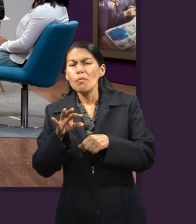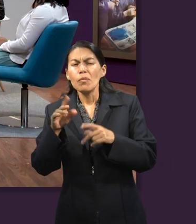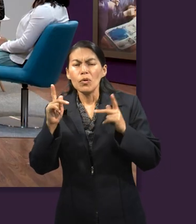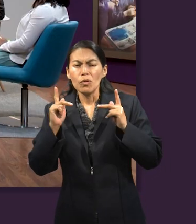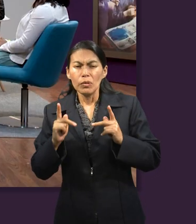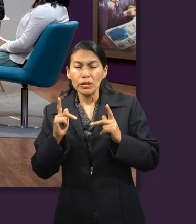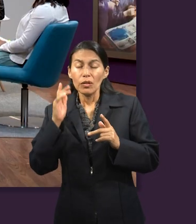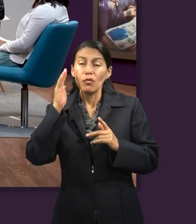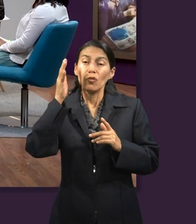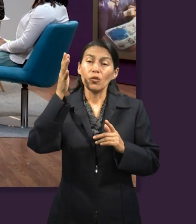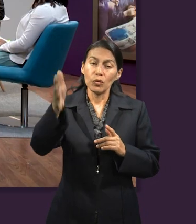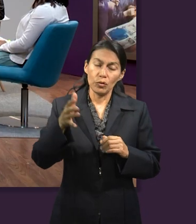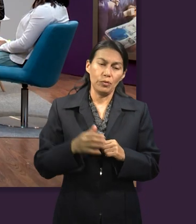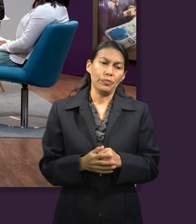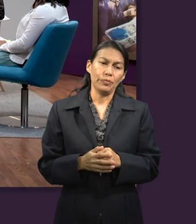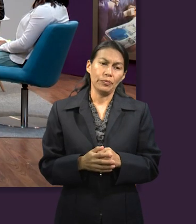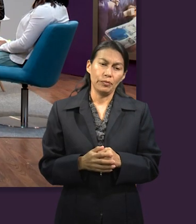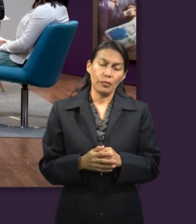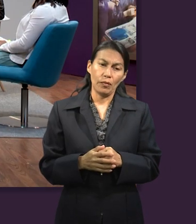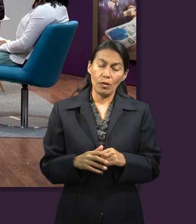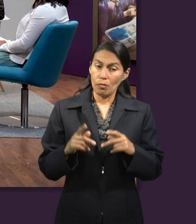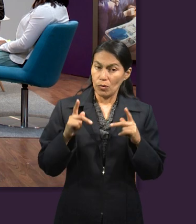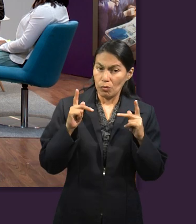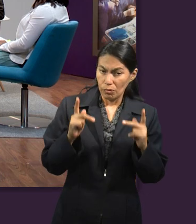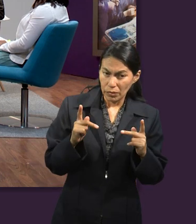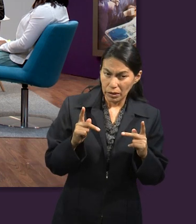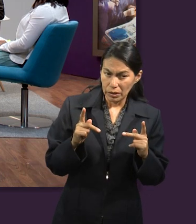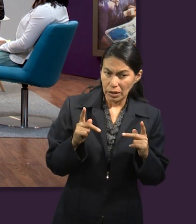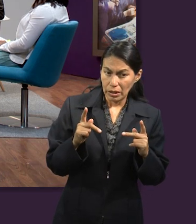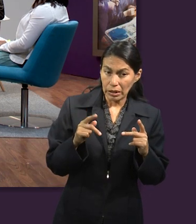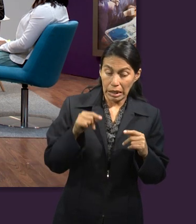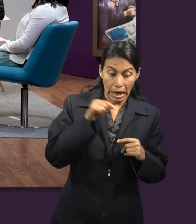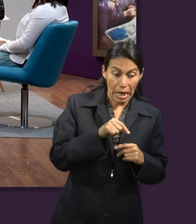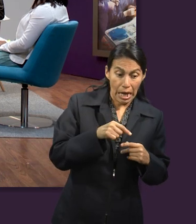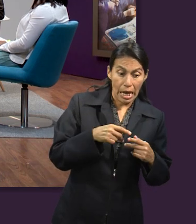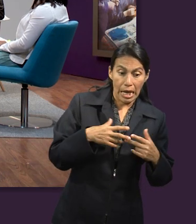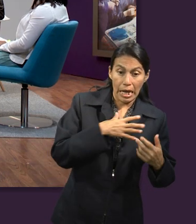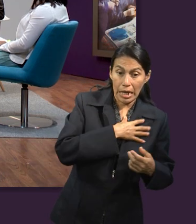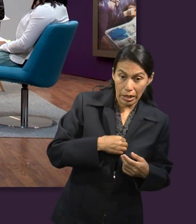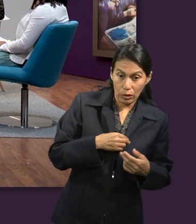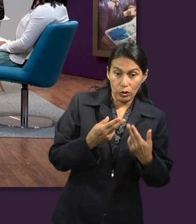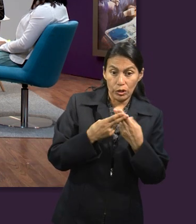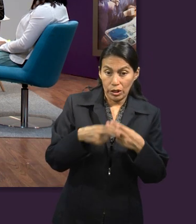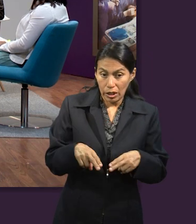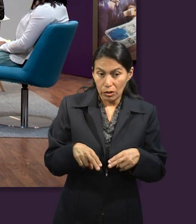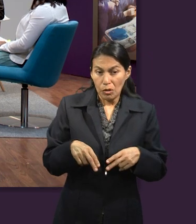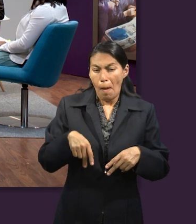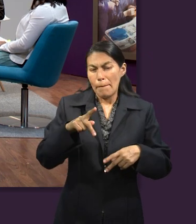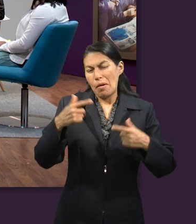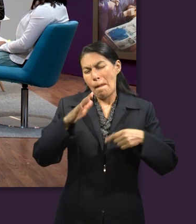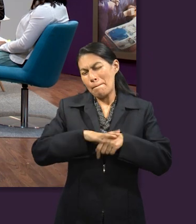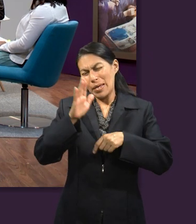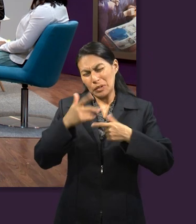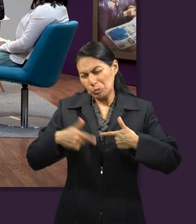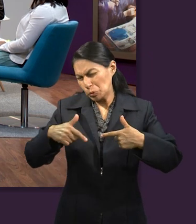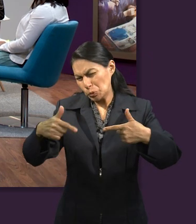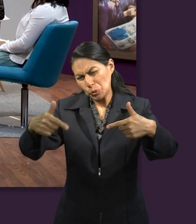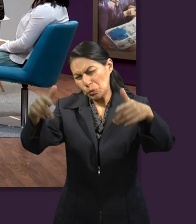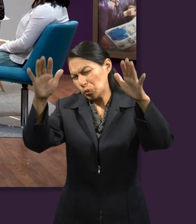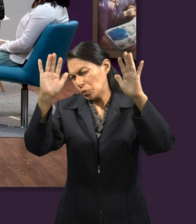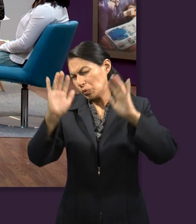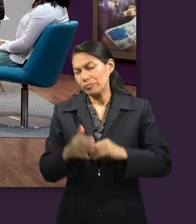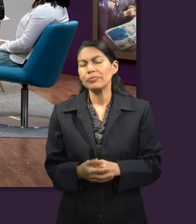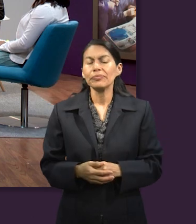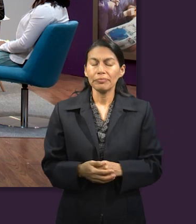promesas a futuro promesas que iban a abarcar no solamente a los hijos y nietos de abraham sino a todas las